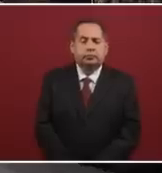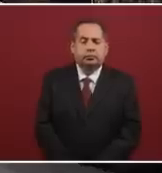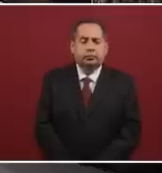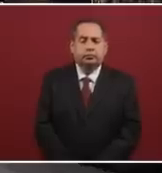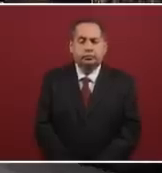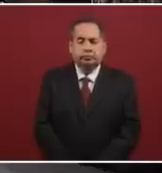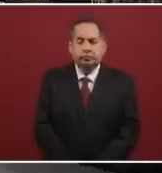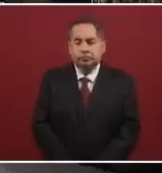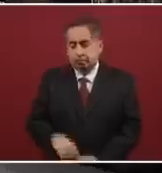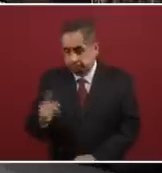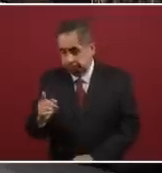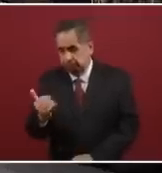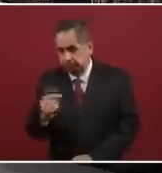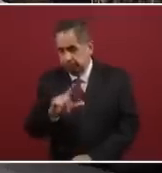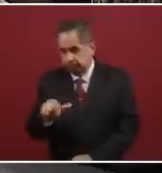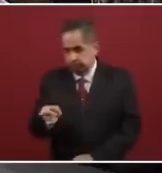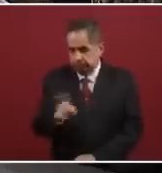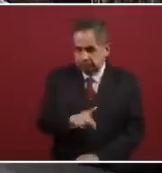Y la compañera.